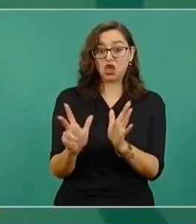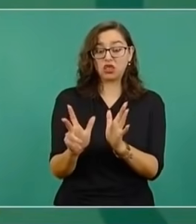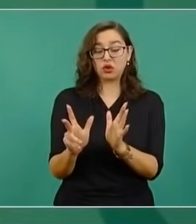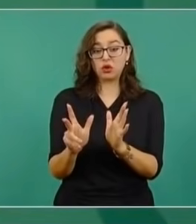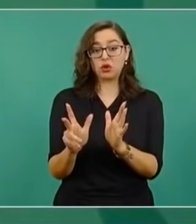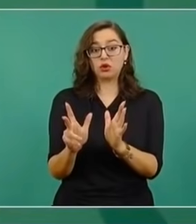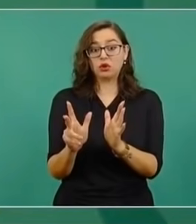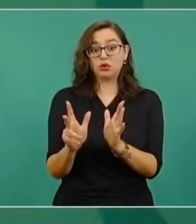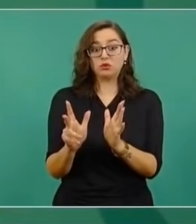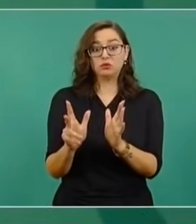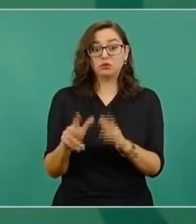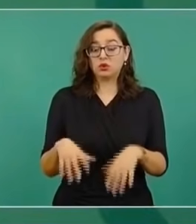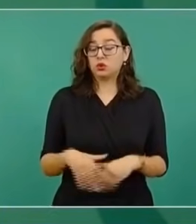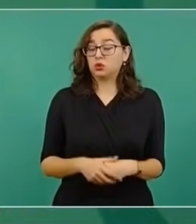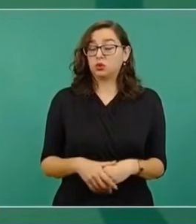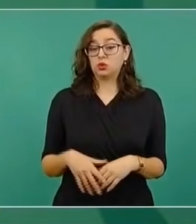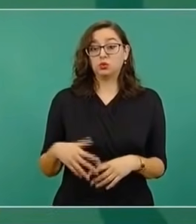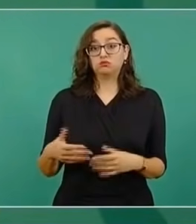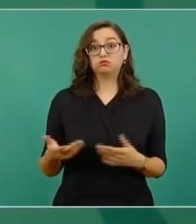tan